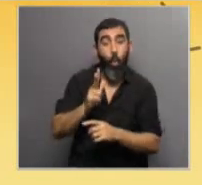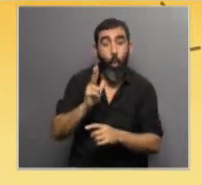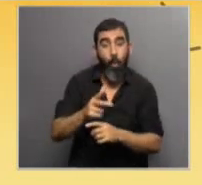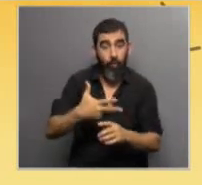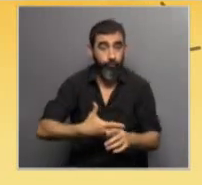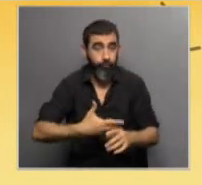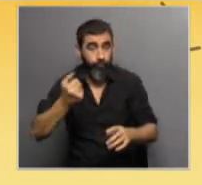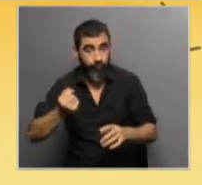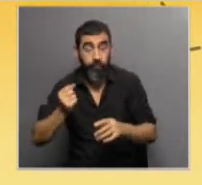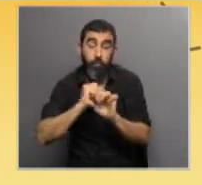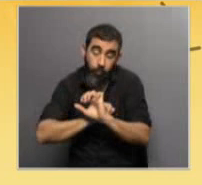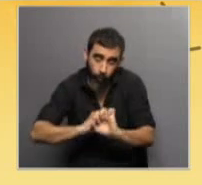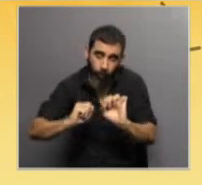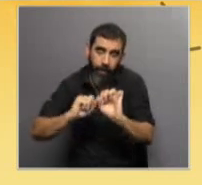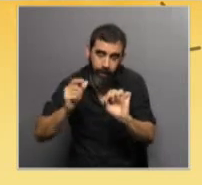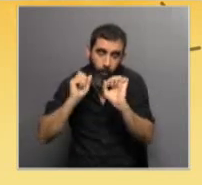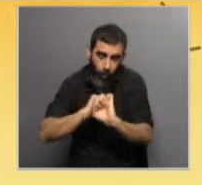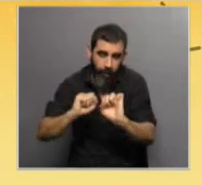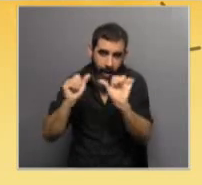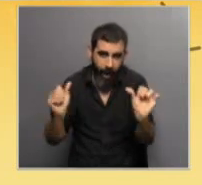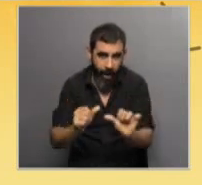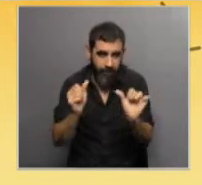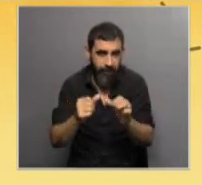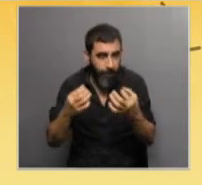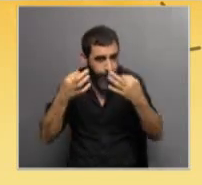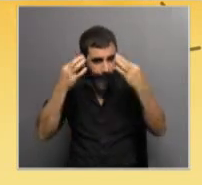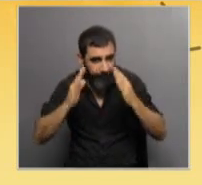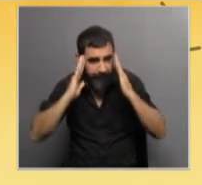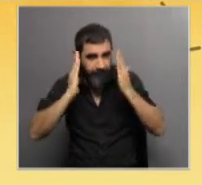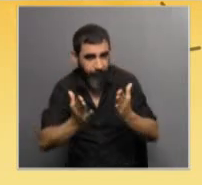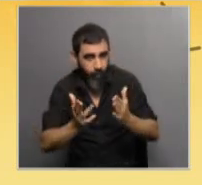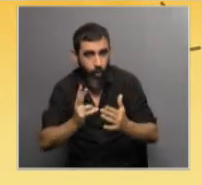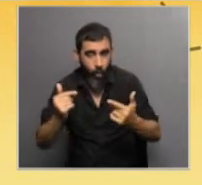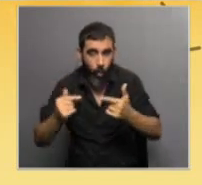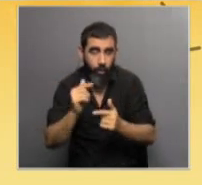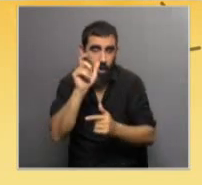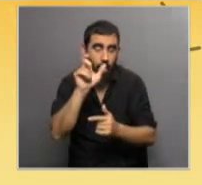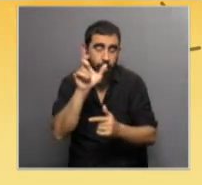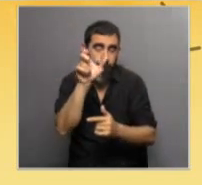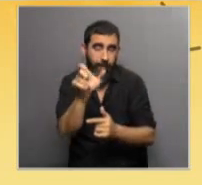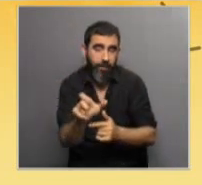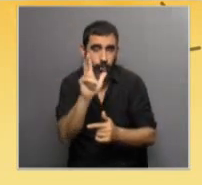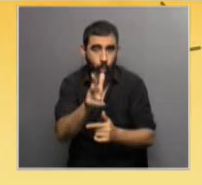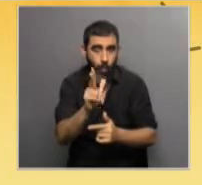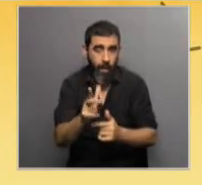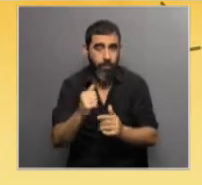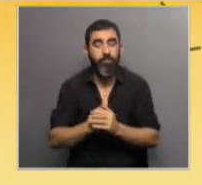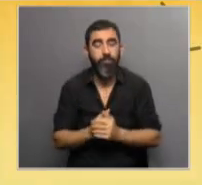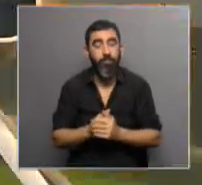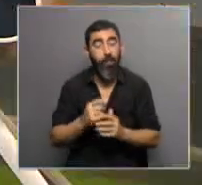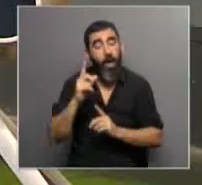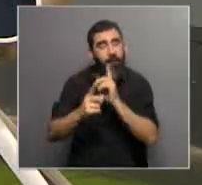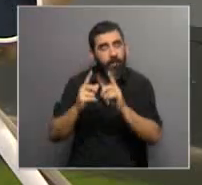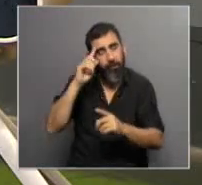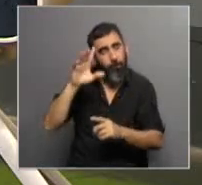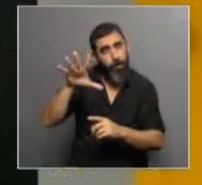así que se va a poder exactamente aplicar específicamente a problemas de cáncer muchas veces me vino a la memoria de